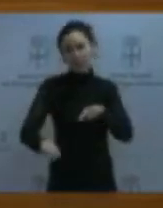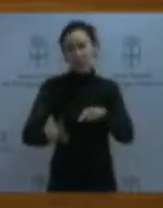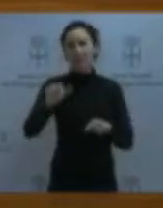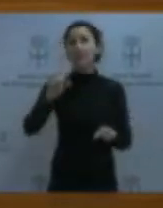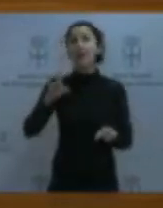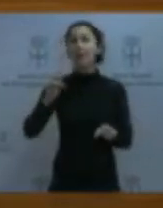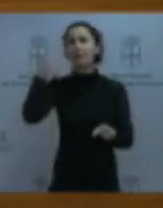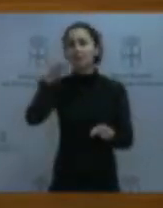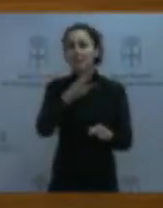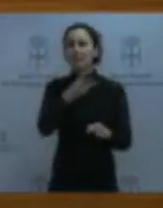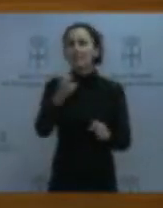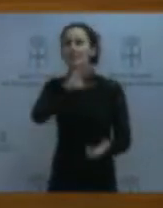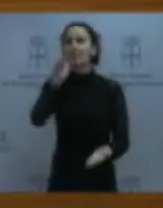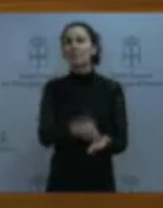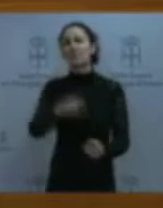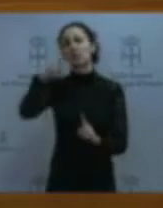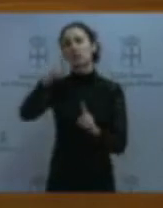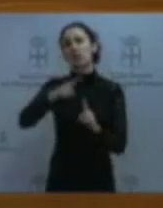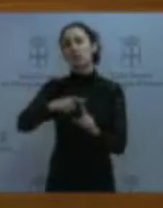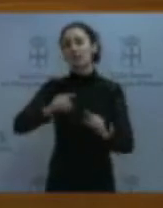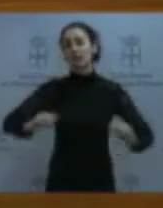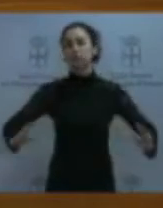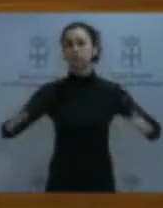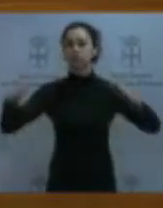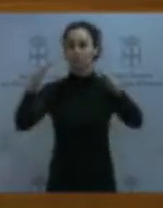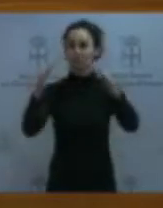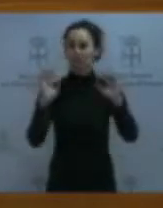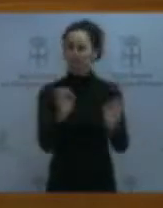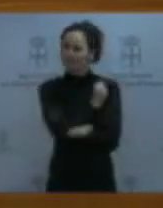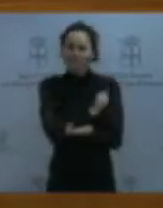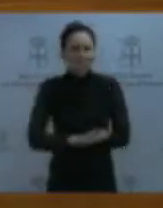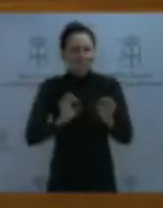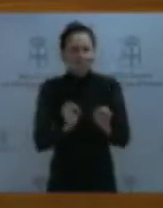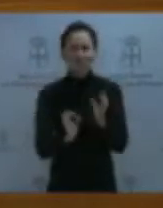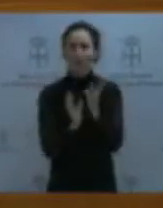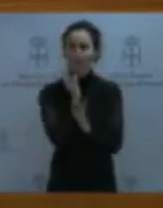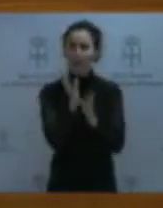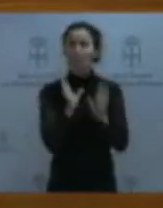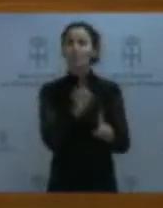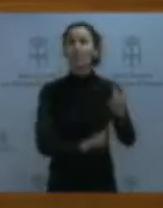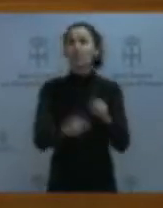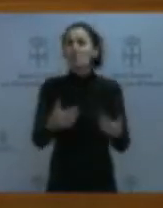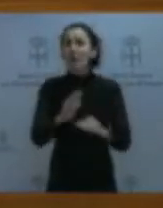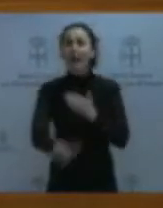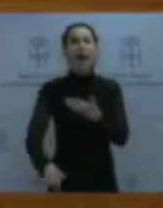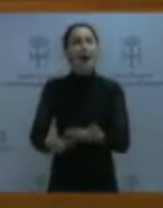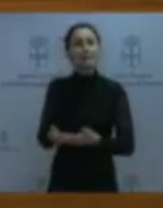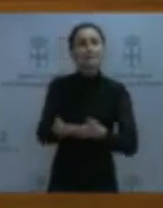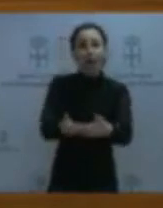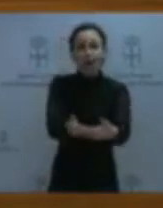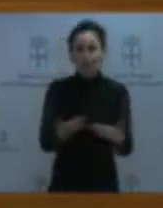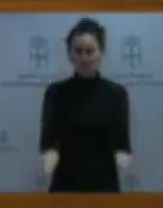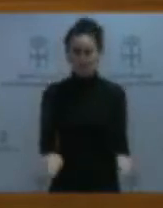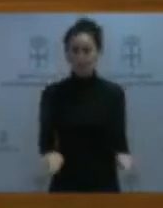es? 300.000 toneladas. Bueno, pues eso está garantizado. Y el problema ahí es hasta cuándo dura el carbón. Pero